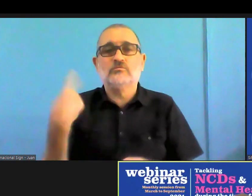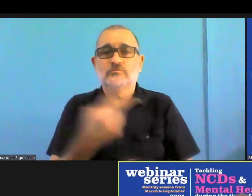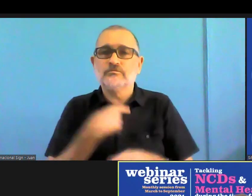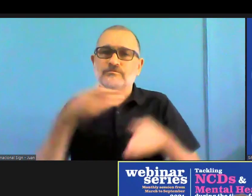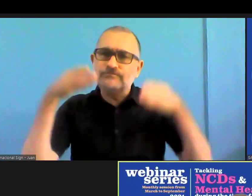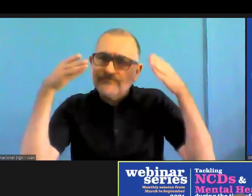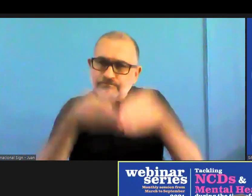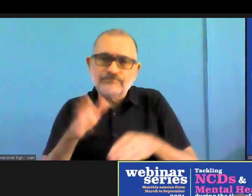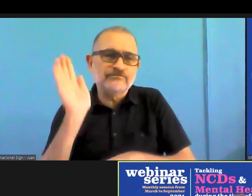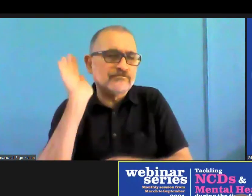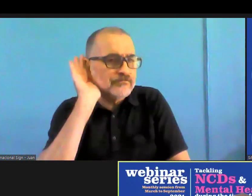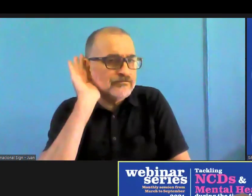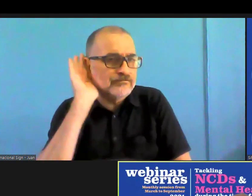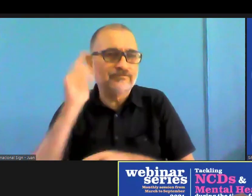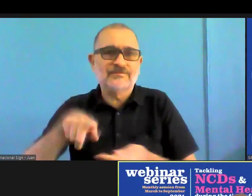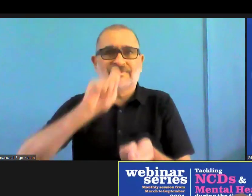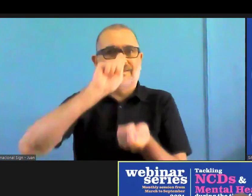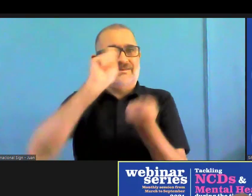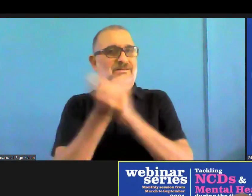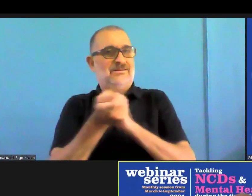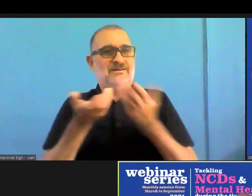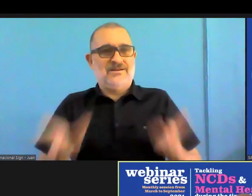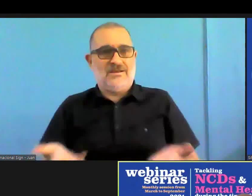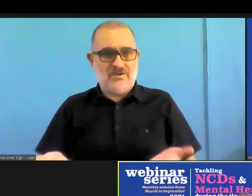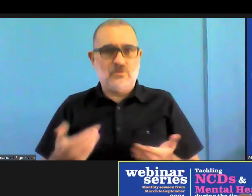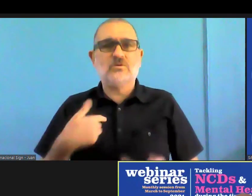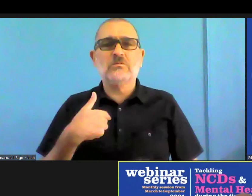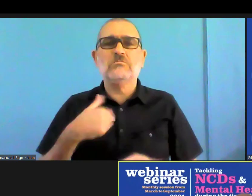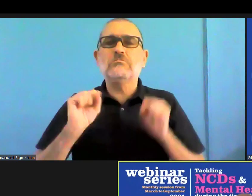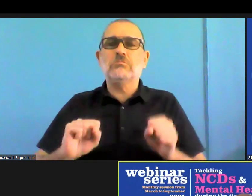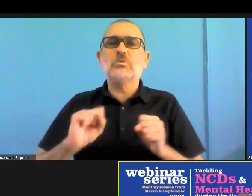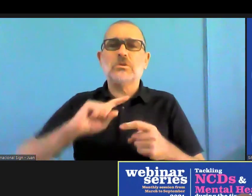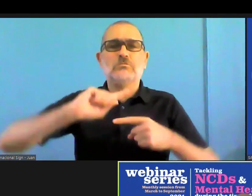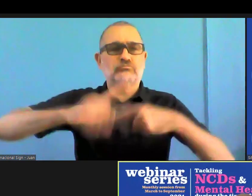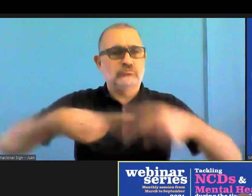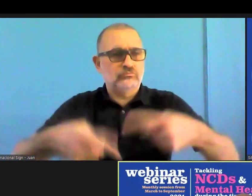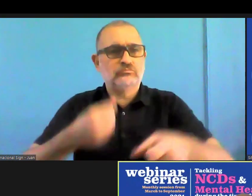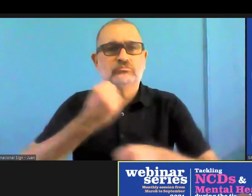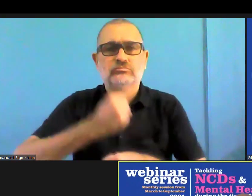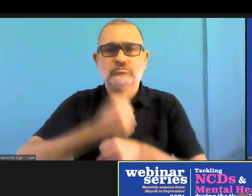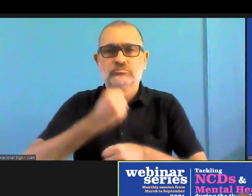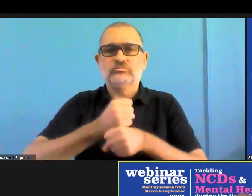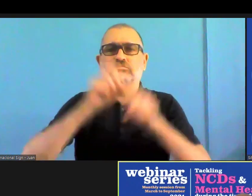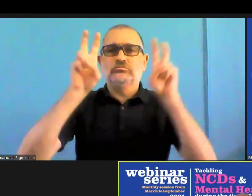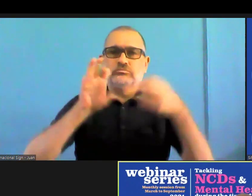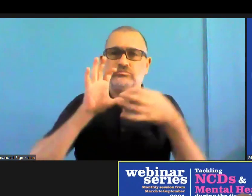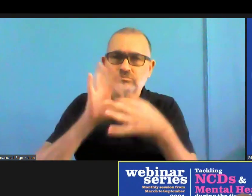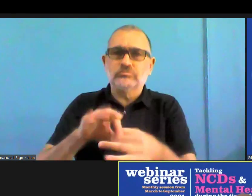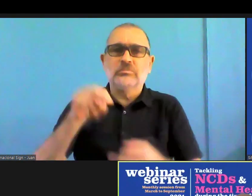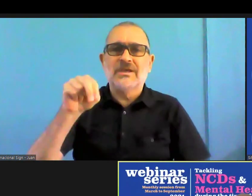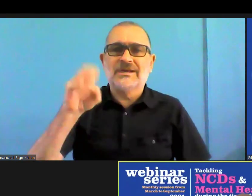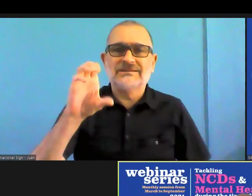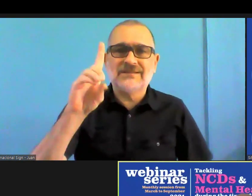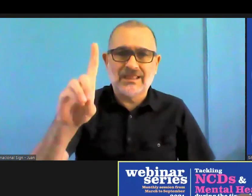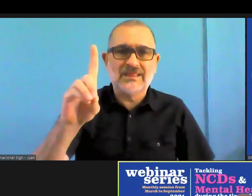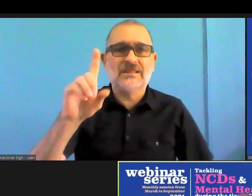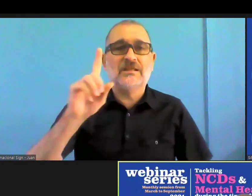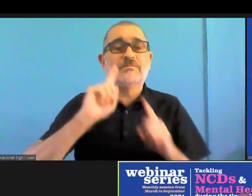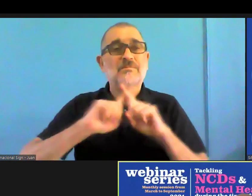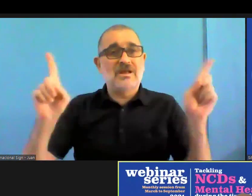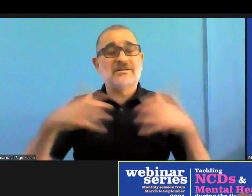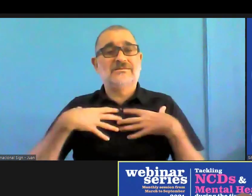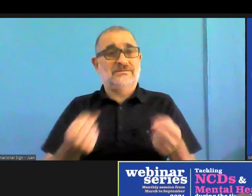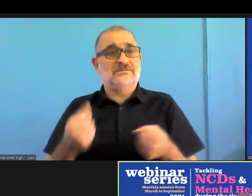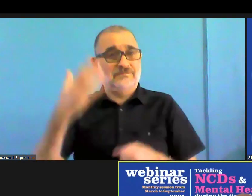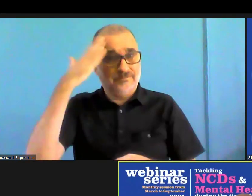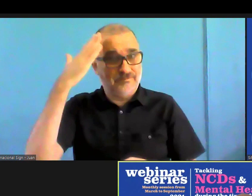las causas de fondo de las NTs. Quizás no estén invirtiendo en el sistema de salud para dar atención, pero